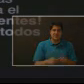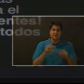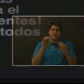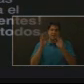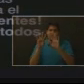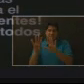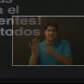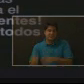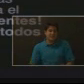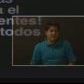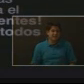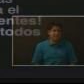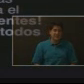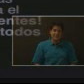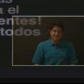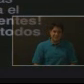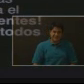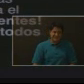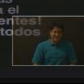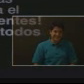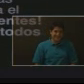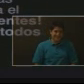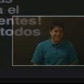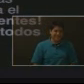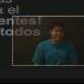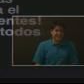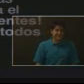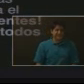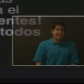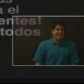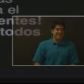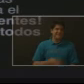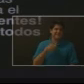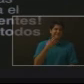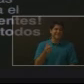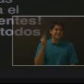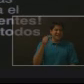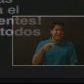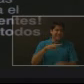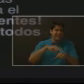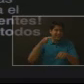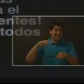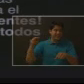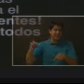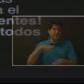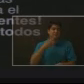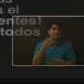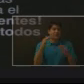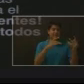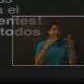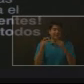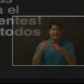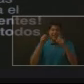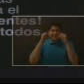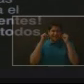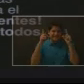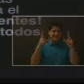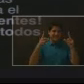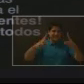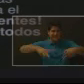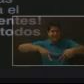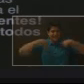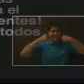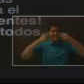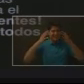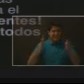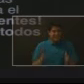las naciones, proclamad guerra, despertad a los valientes,